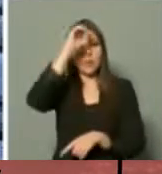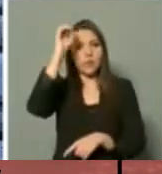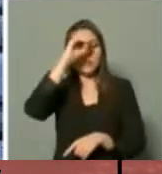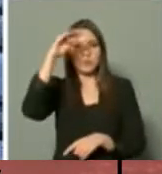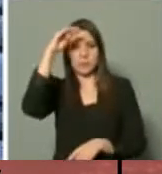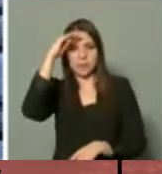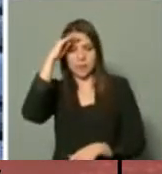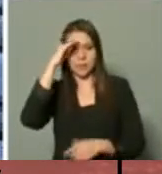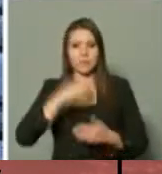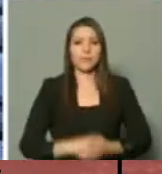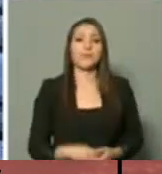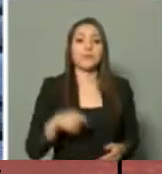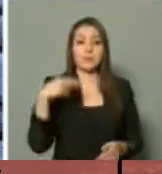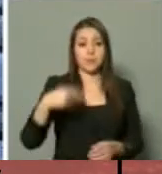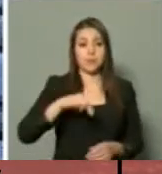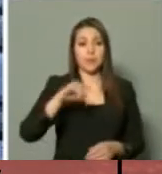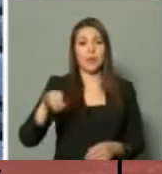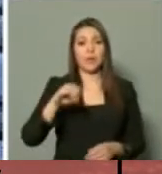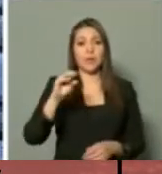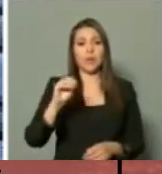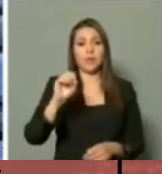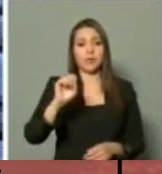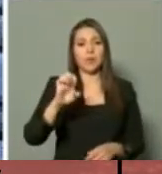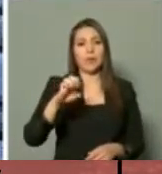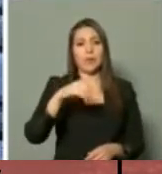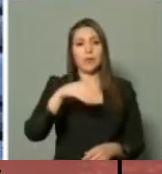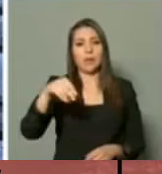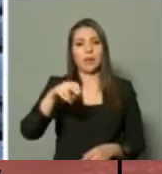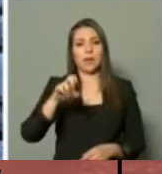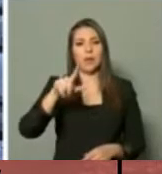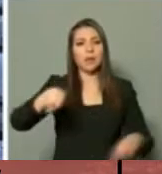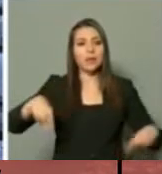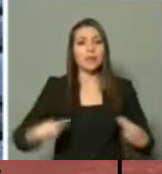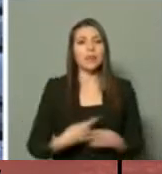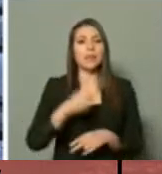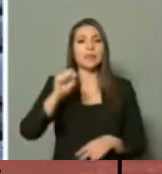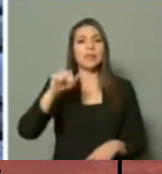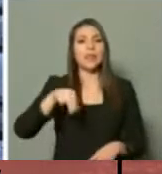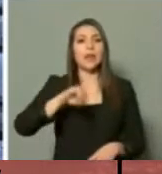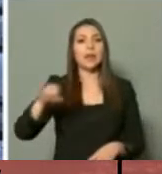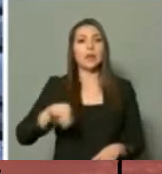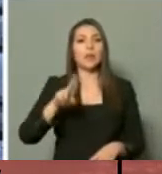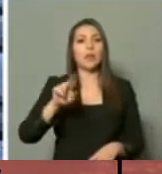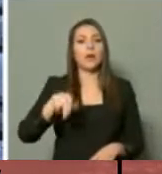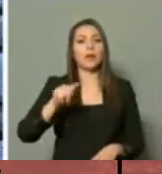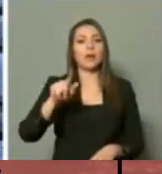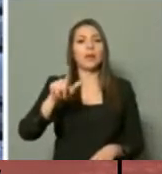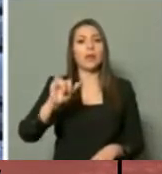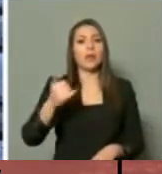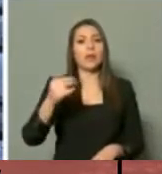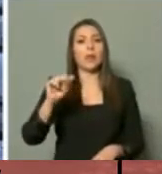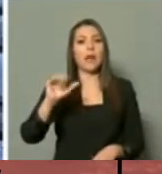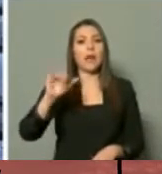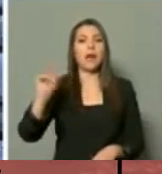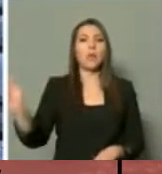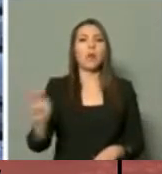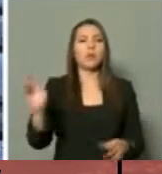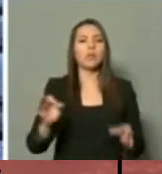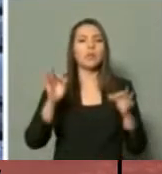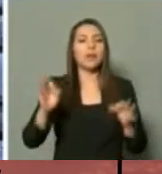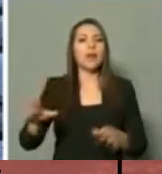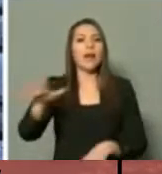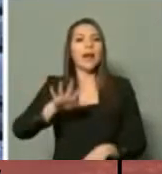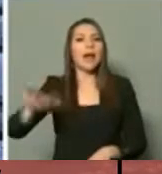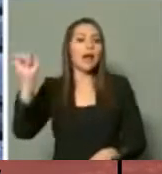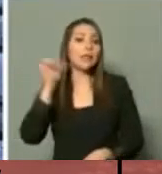mi nombre es José Manuel Vargas Bernal, soy originario de San Juan Tlihuaca, uno de los pueblos originarios de Azcapotzalco, y